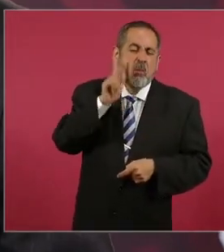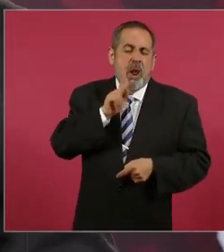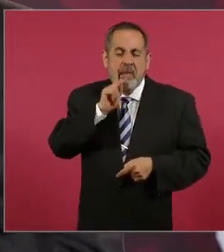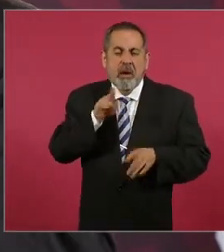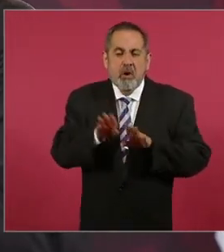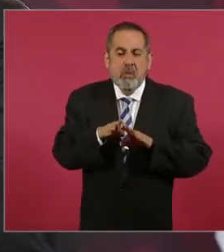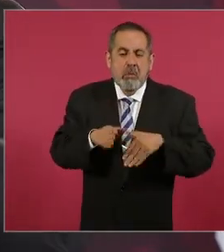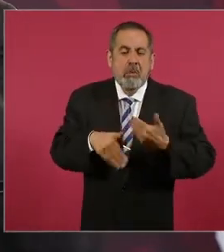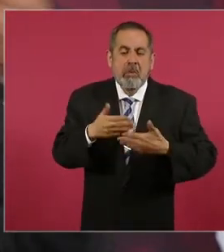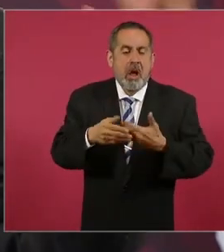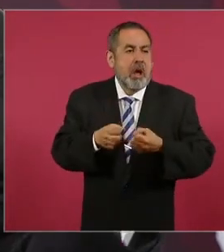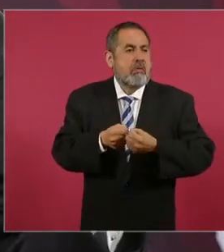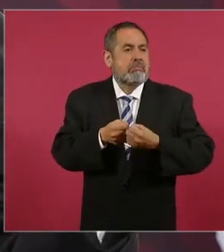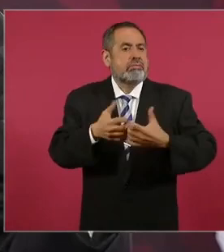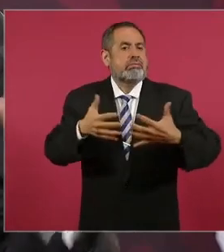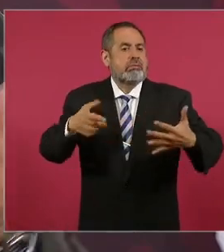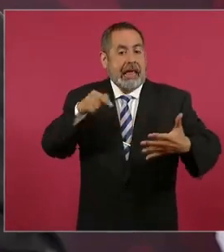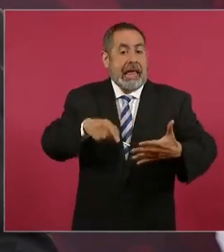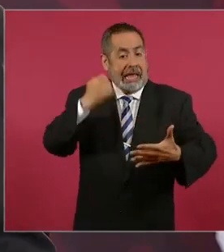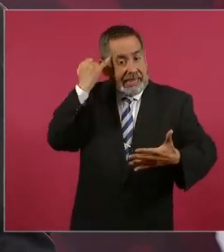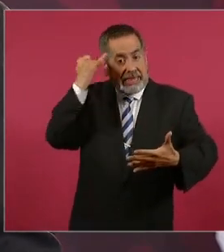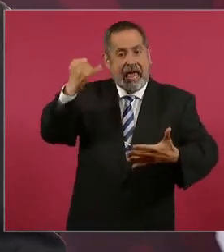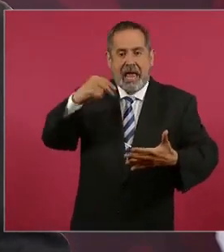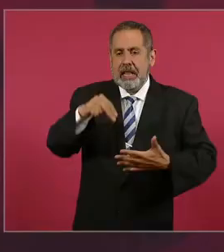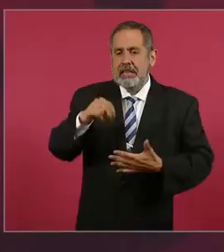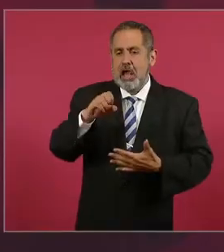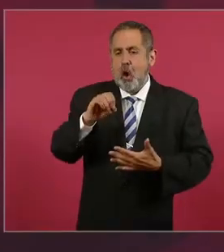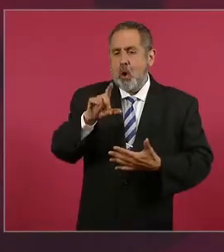y de ahí lo extendieron al mundo.